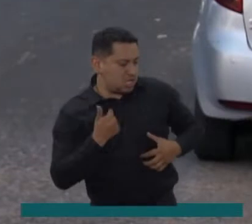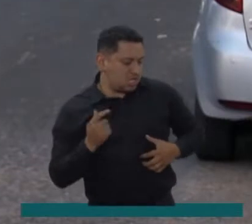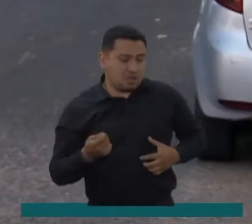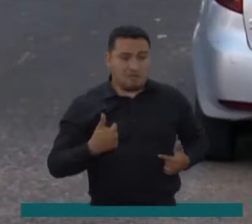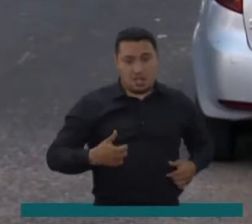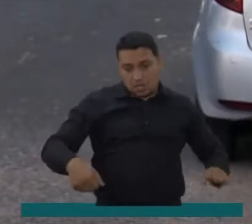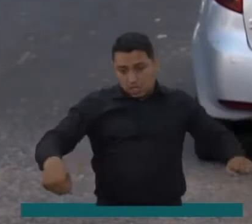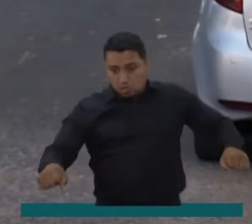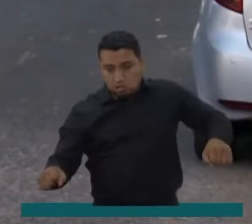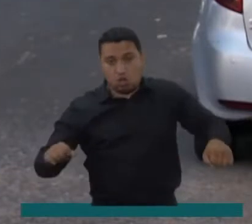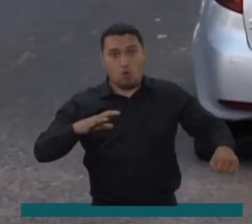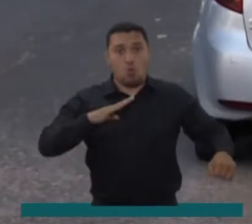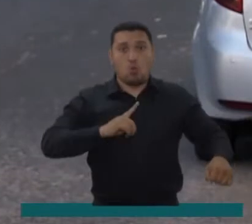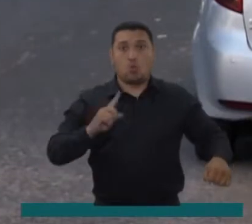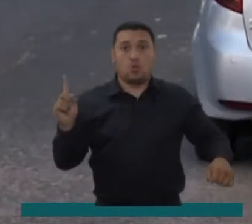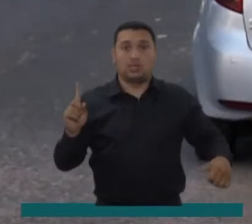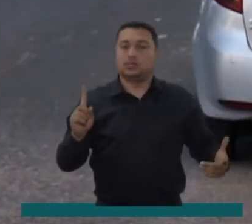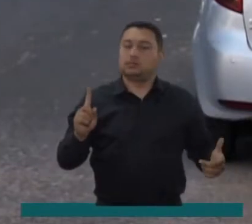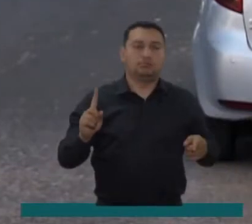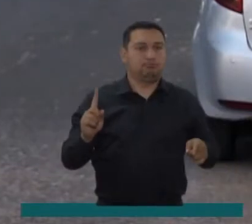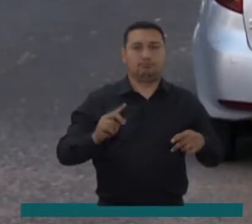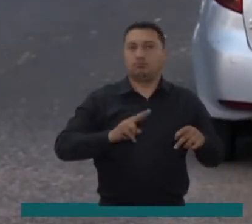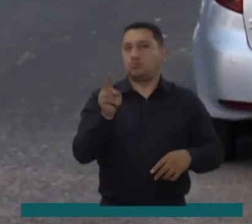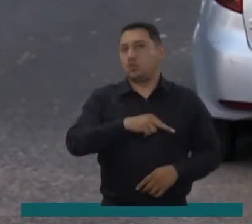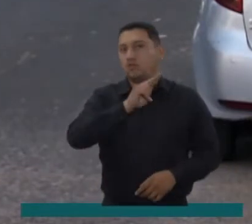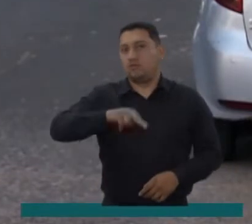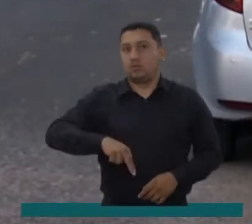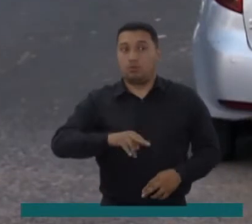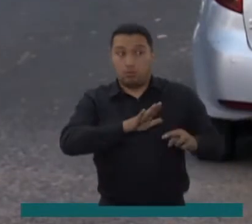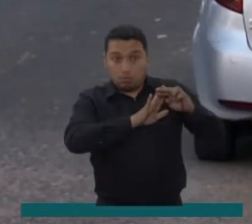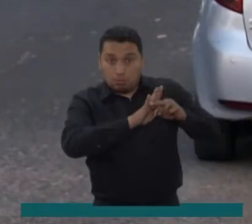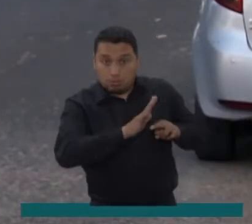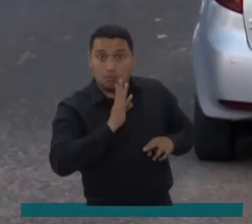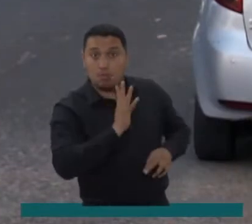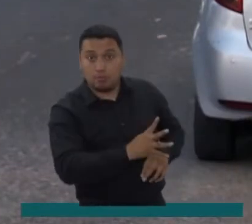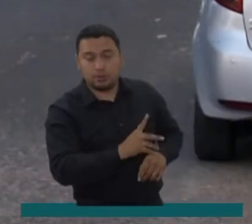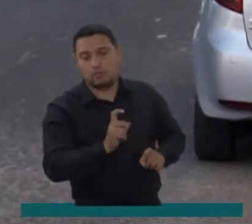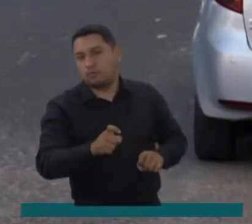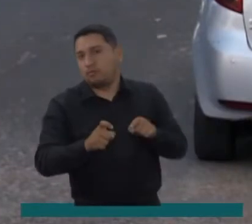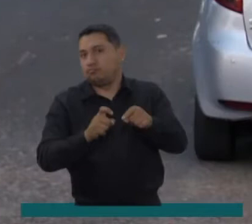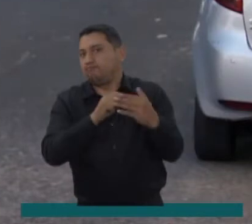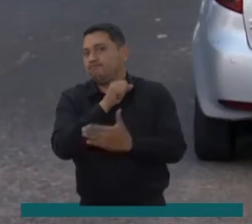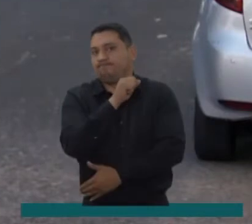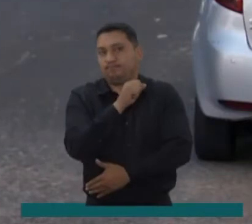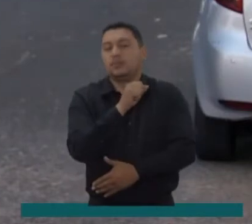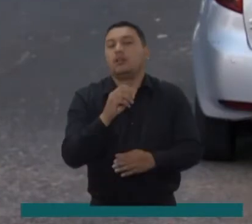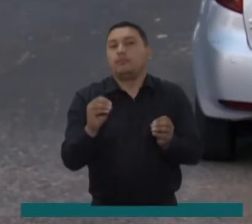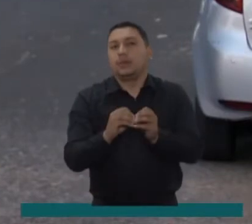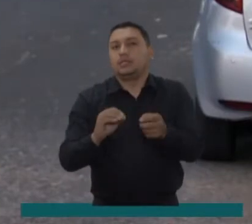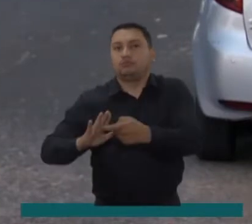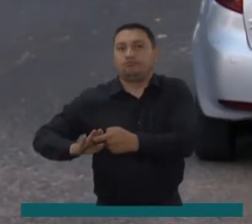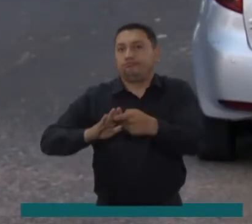visibilidad y que incomoden al conductor o al acompañante. El no cumplir estas normas será merecedor de un comparendo y la